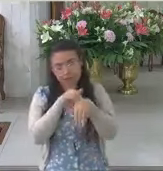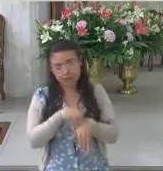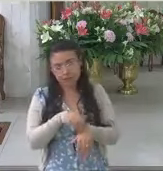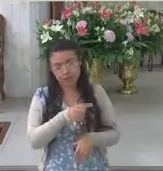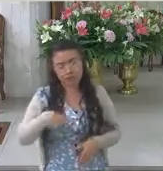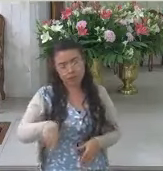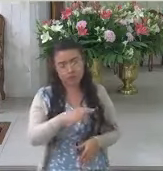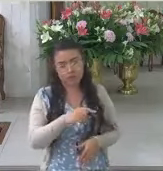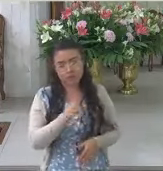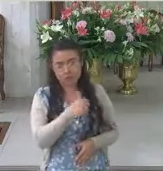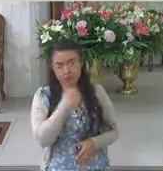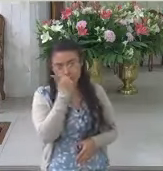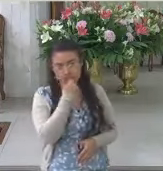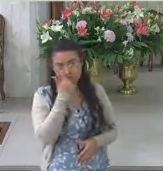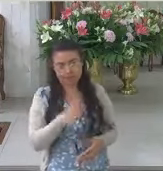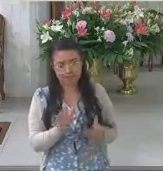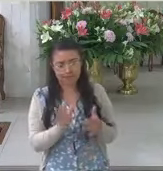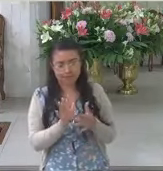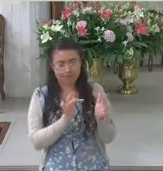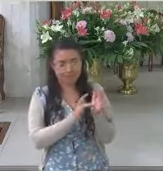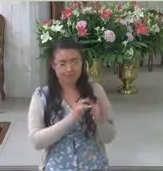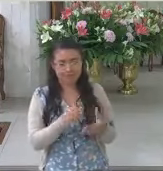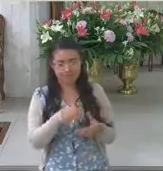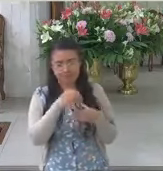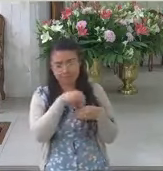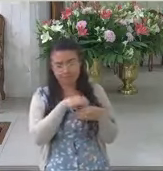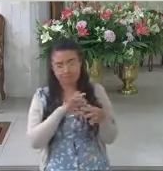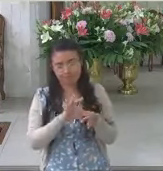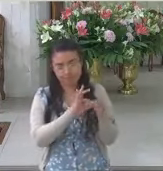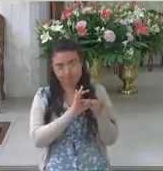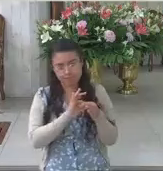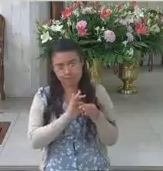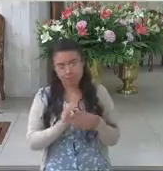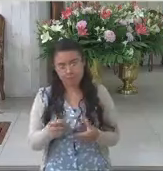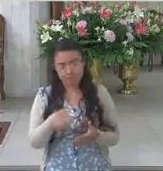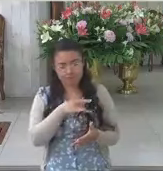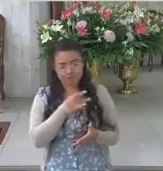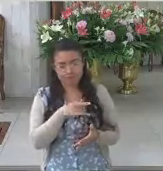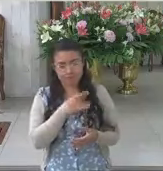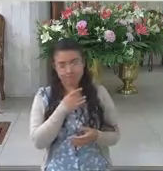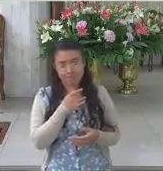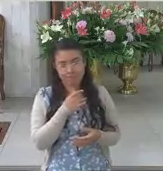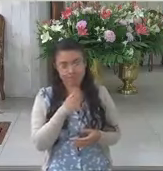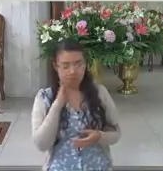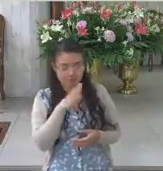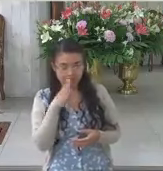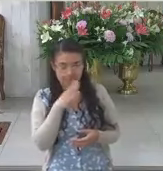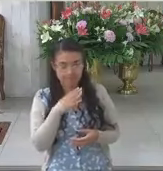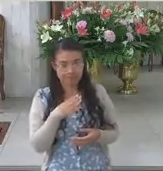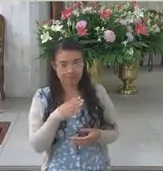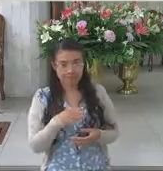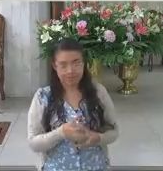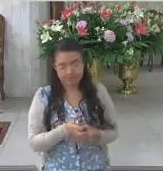tiene un sentimiento indebido o una posesión indebida renuncia a ella y sin